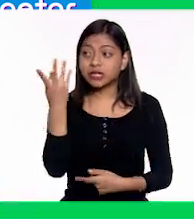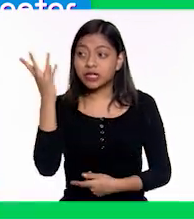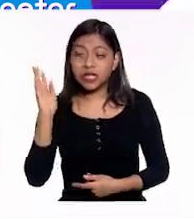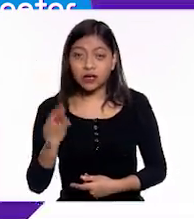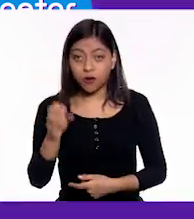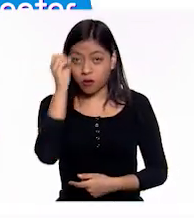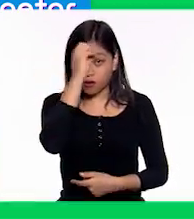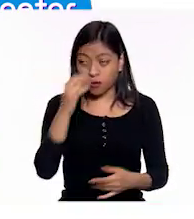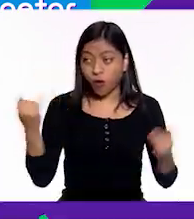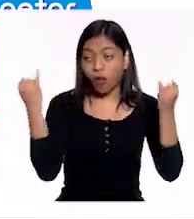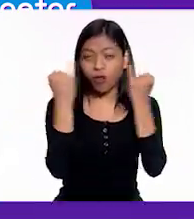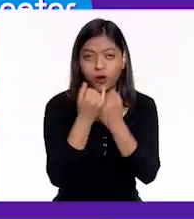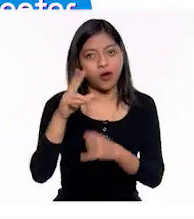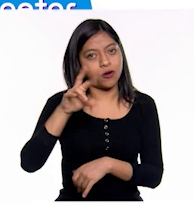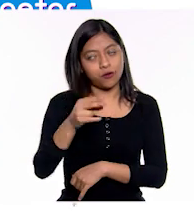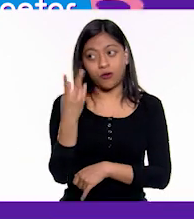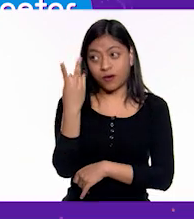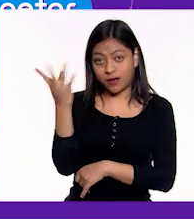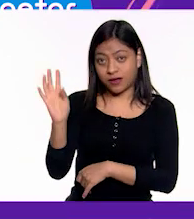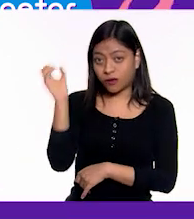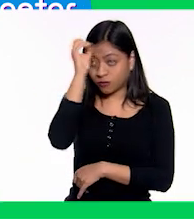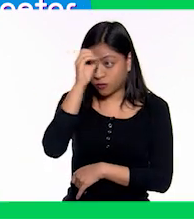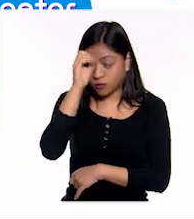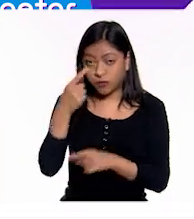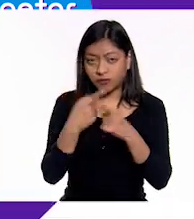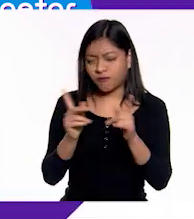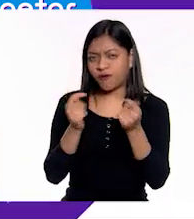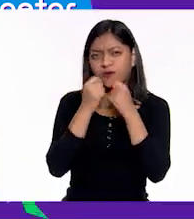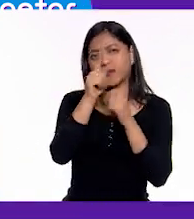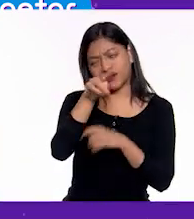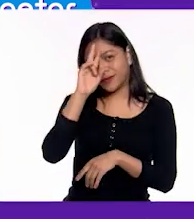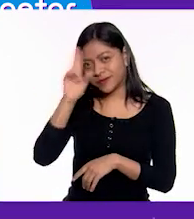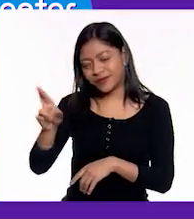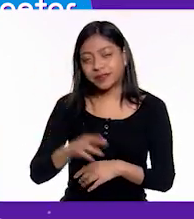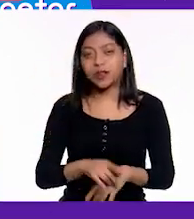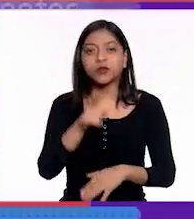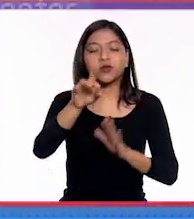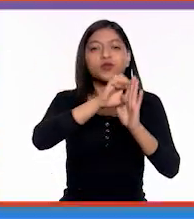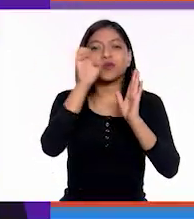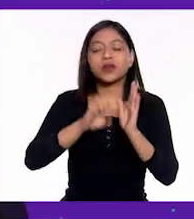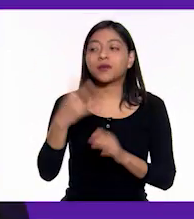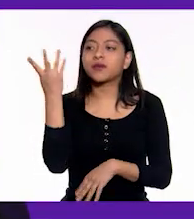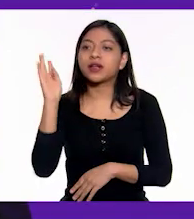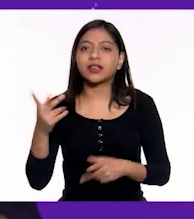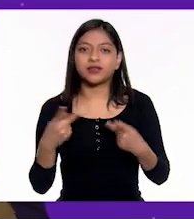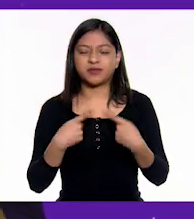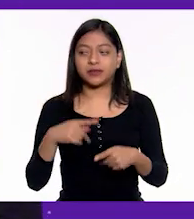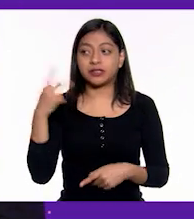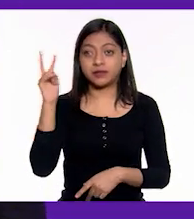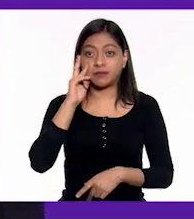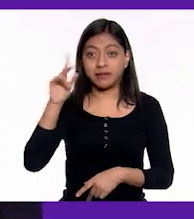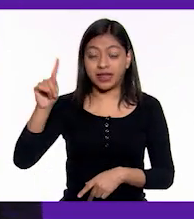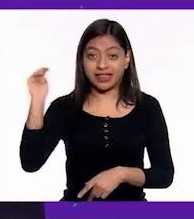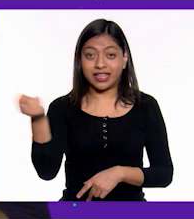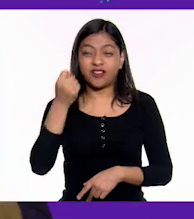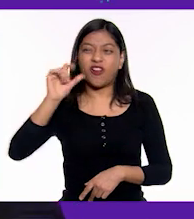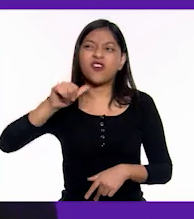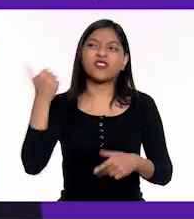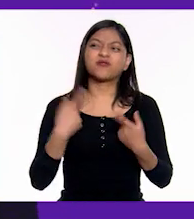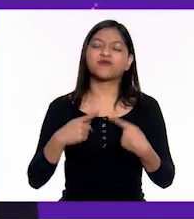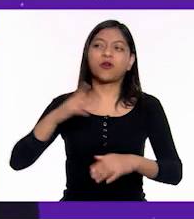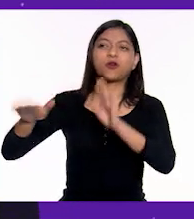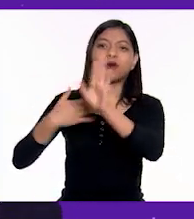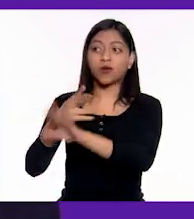que nosotros y por lo tanto hay que respetar la opinión de los demás. Si alguien utiliza la tecnología para lastimar, hay